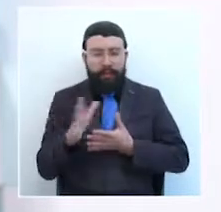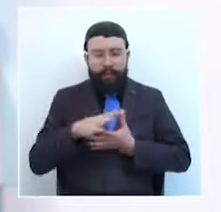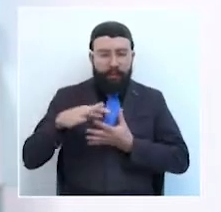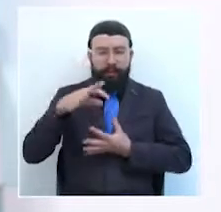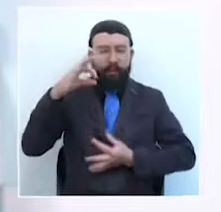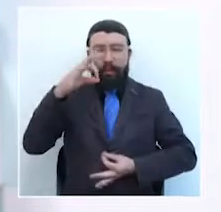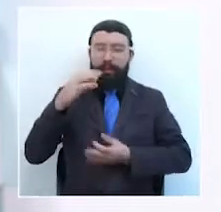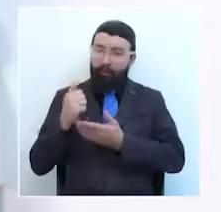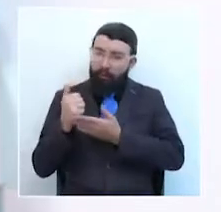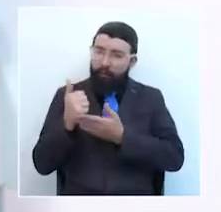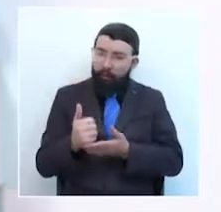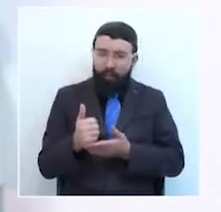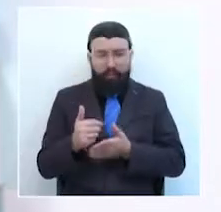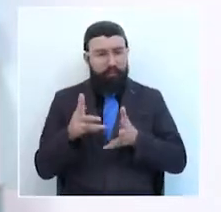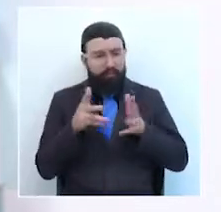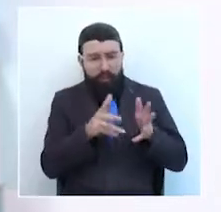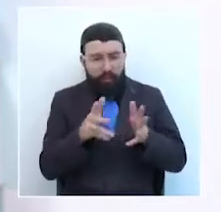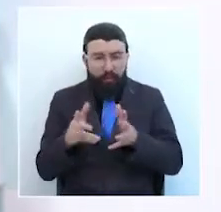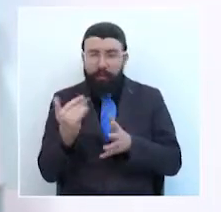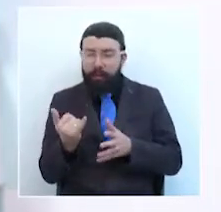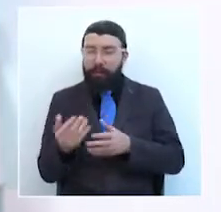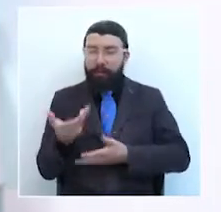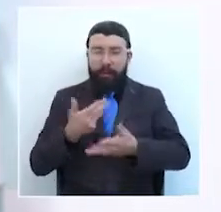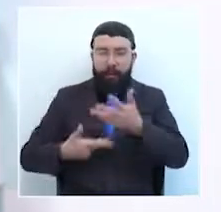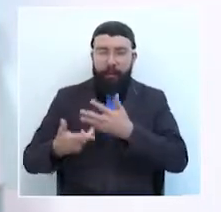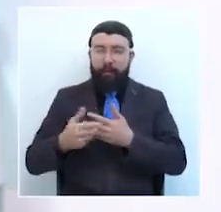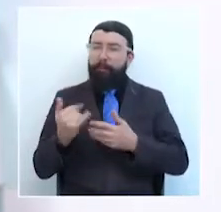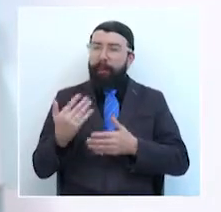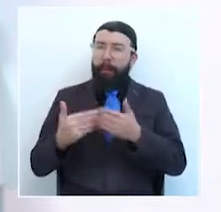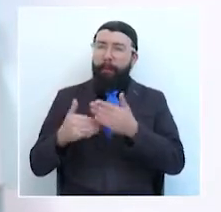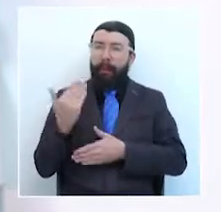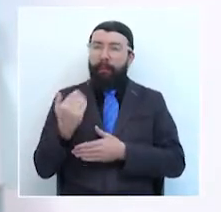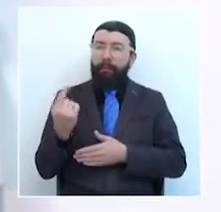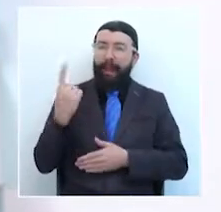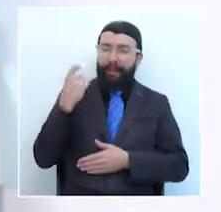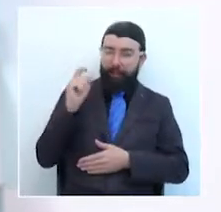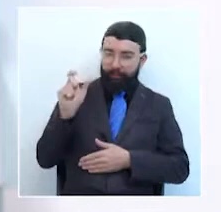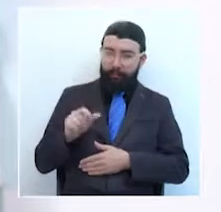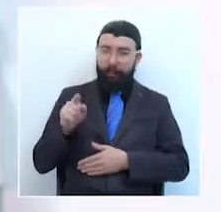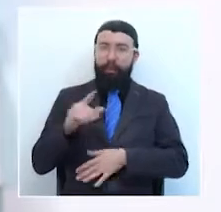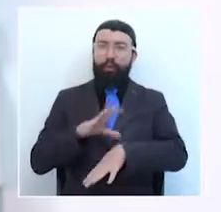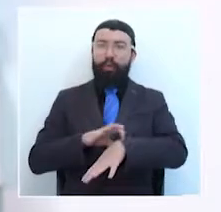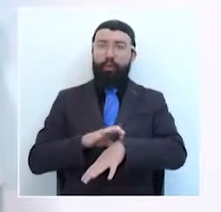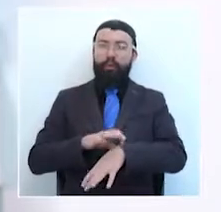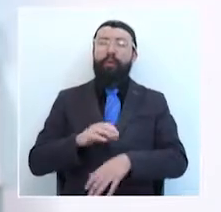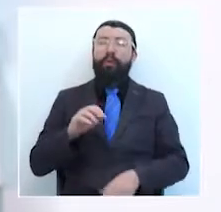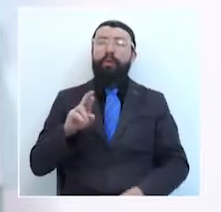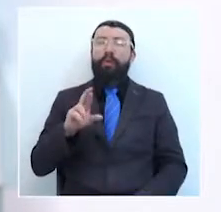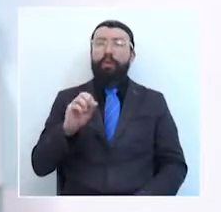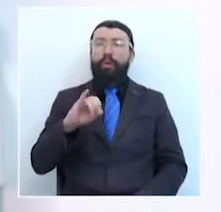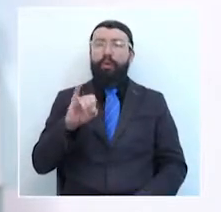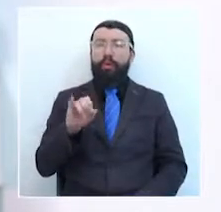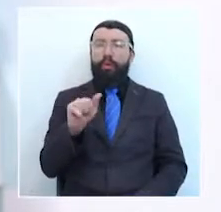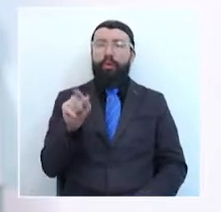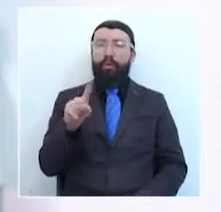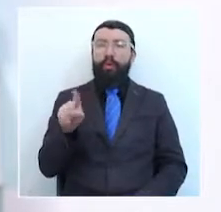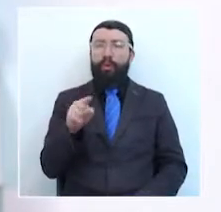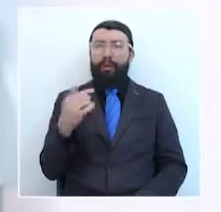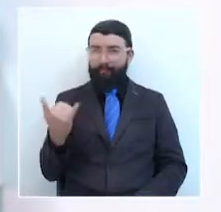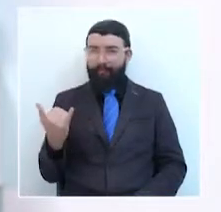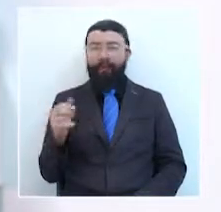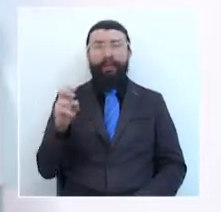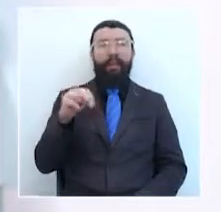el recorrido que ha iniciado desde ayer el doctor rendí que rojas por nepal por los himalayas la india